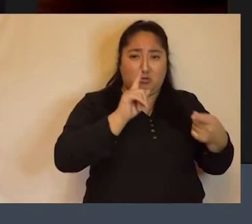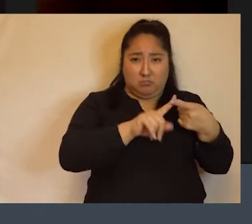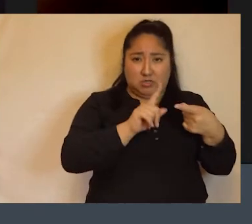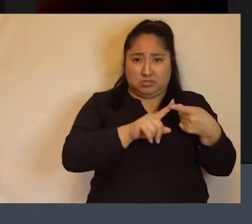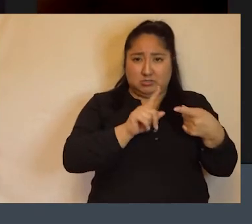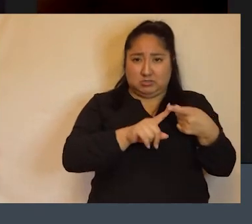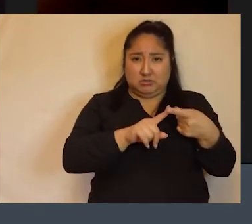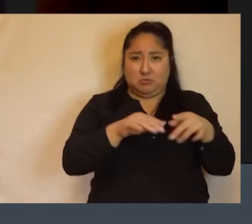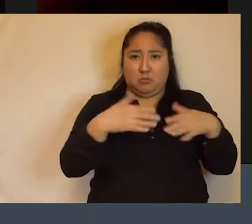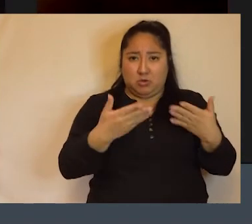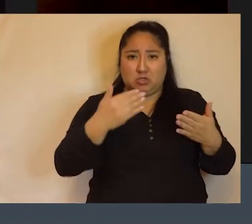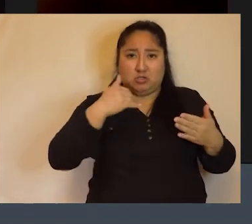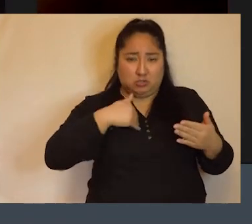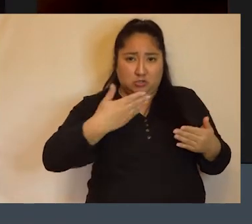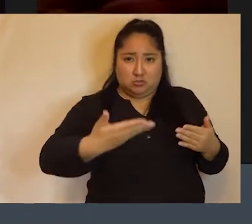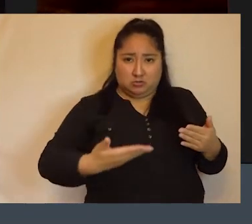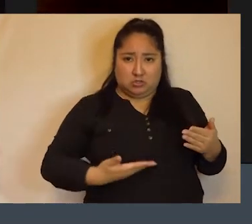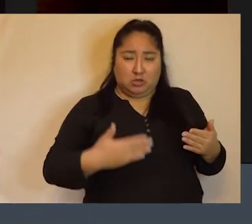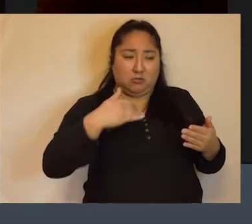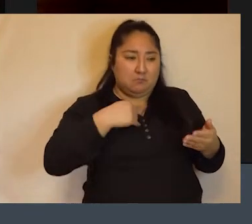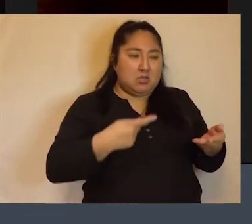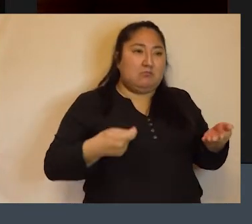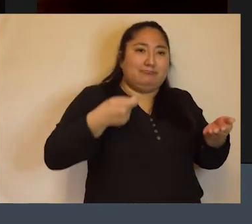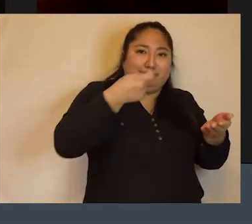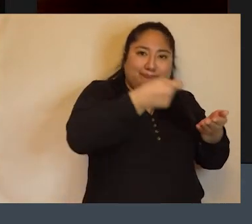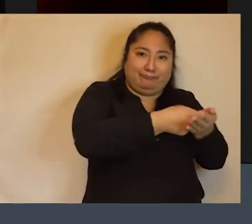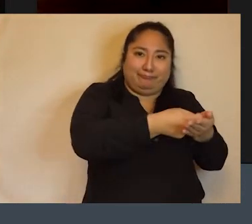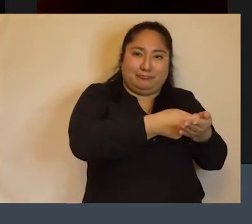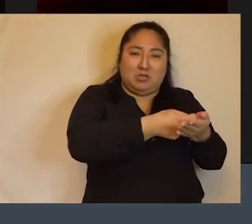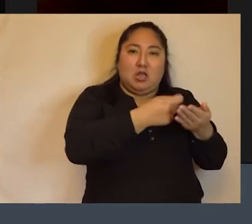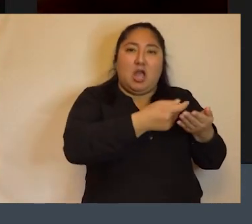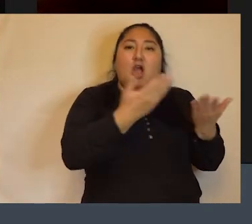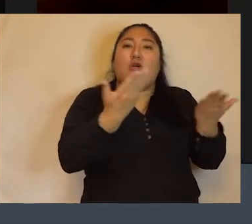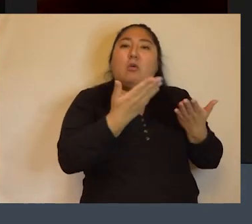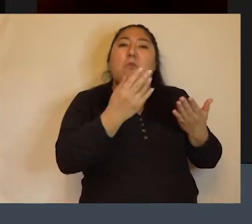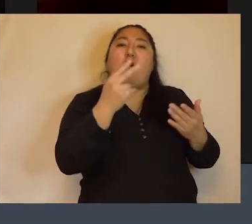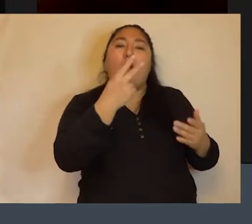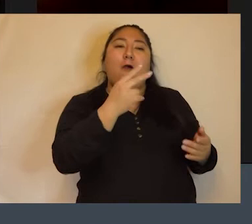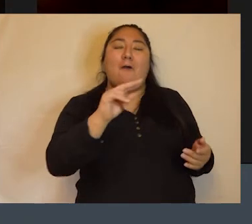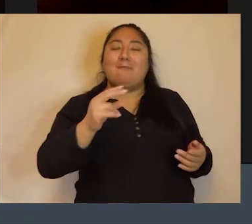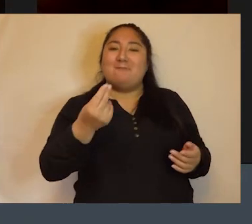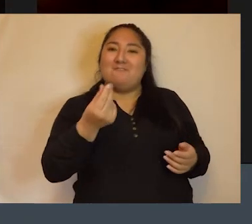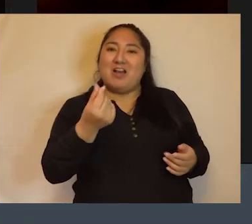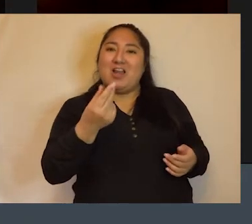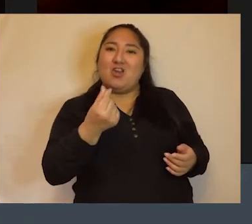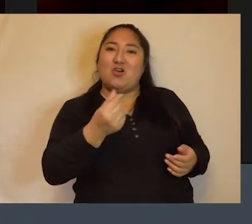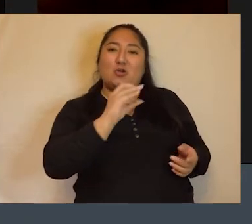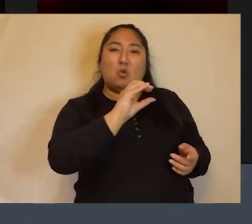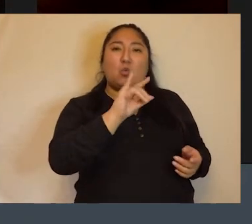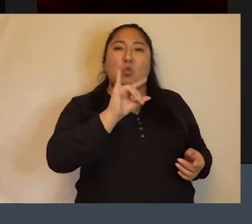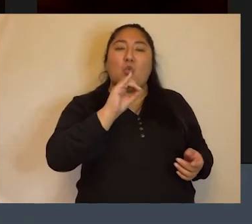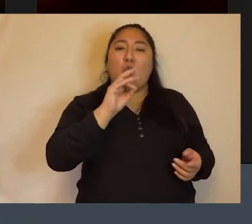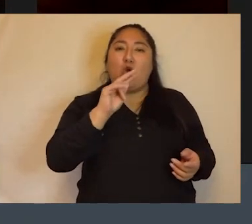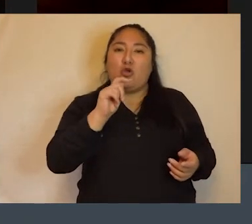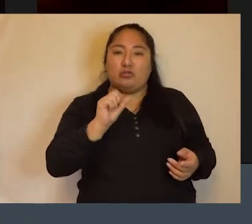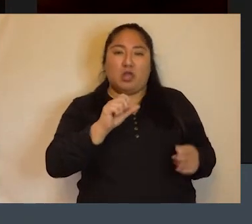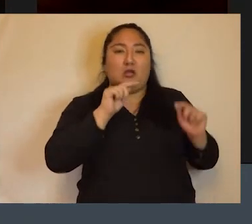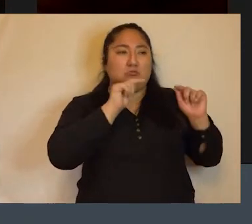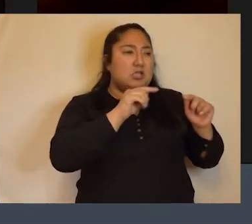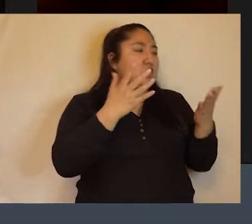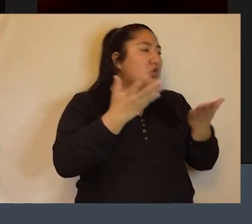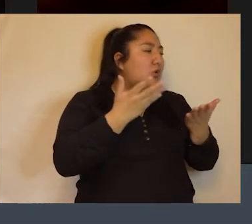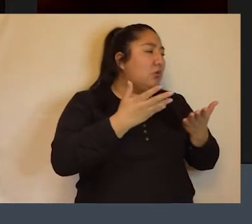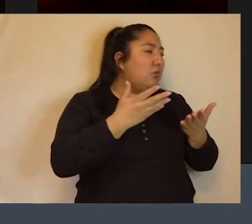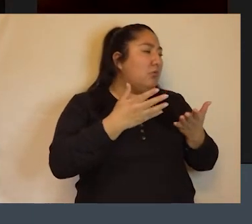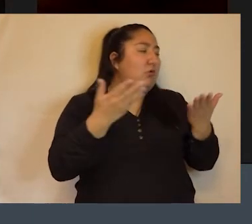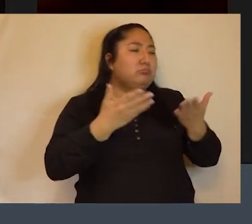estoy participando, por eso lo que tengo es, mis aportes se transforman en valores cuotas, y esas cuotas van fluctuando en